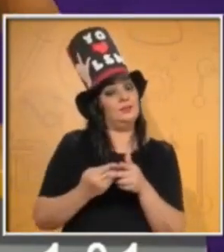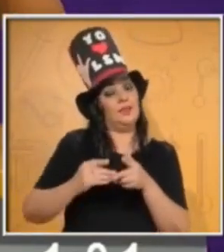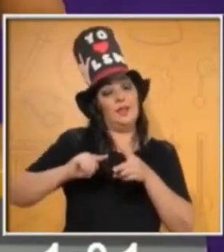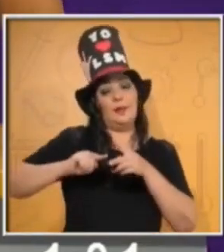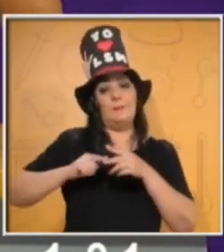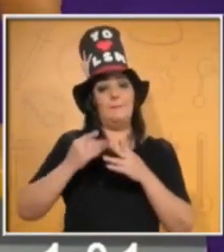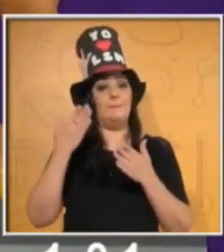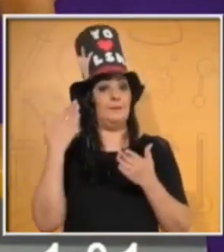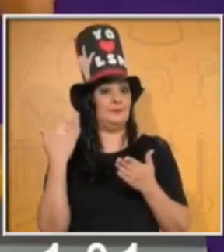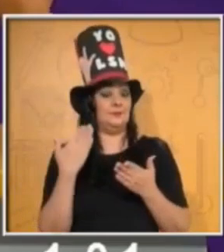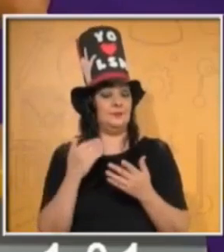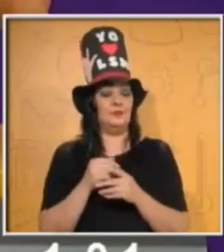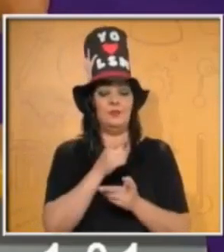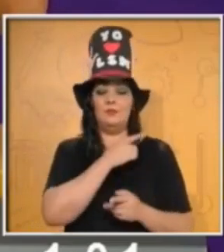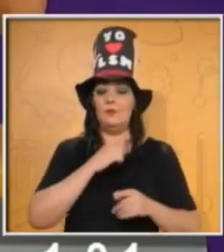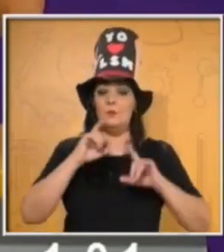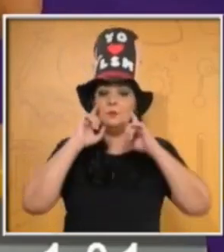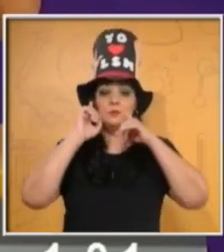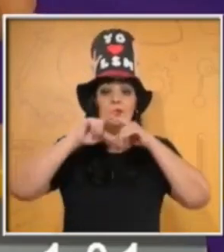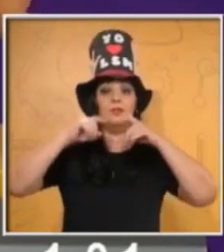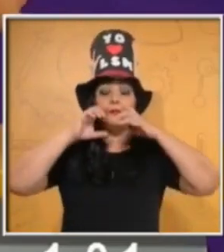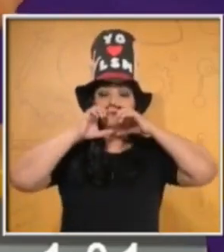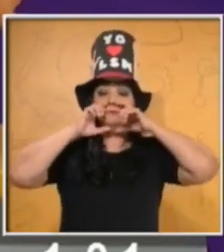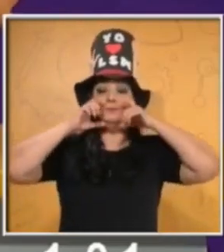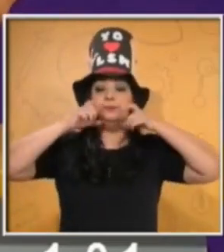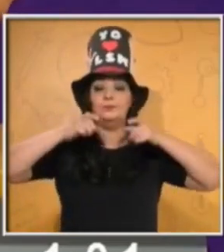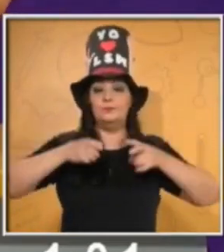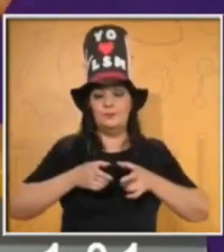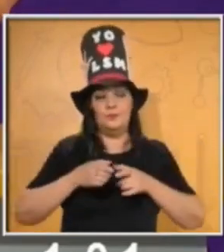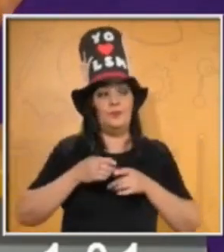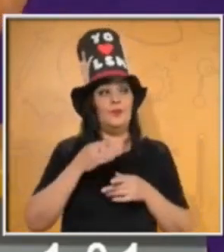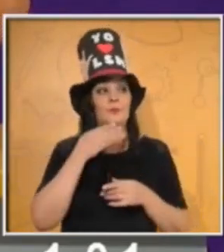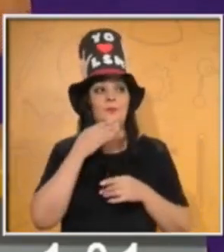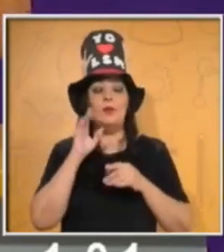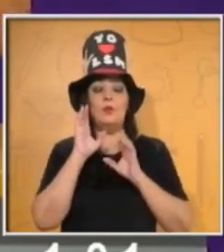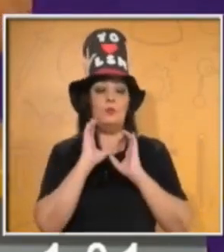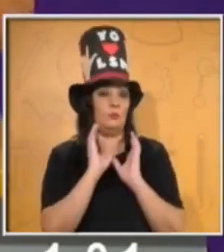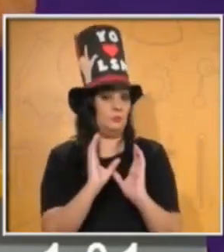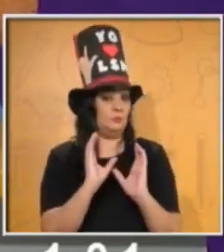retirarnos el cubrebocas de la manera correcta.